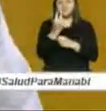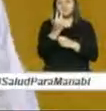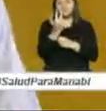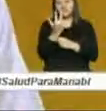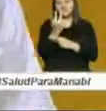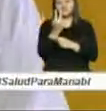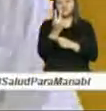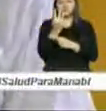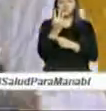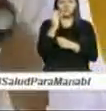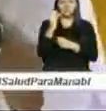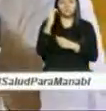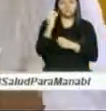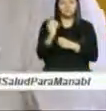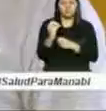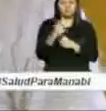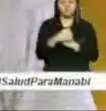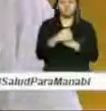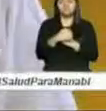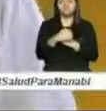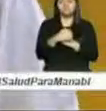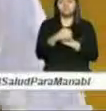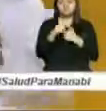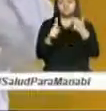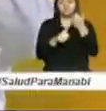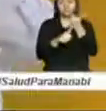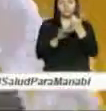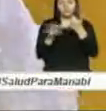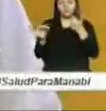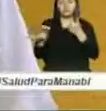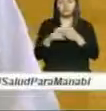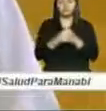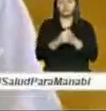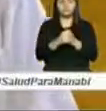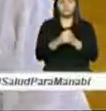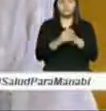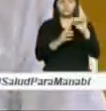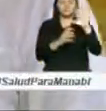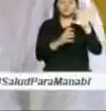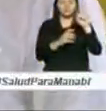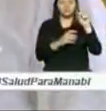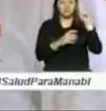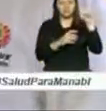23-24%, y subempleo más desempleo, desempleo 5.2,